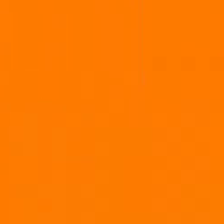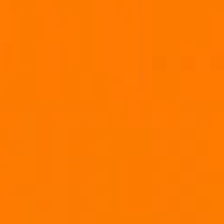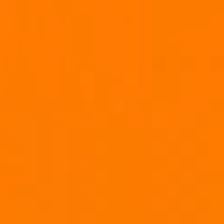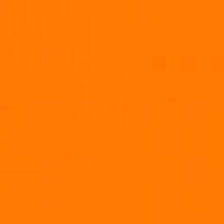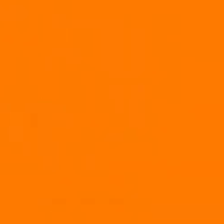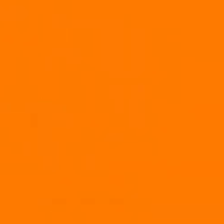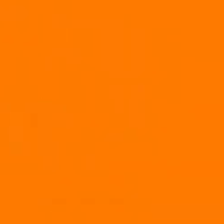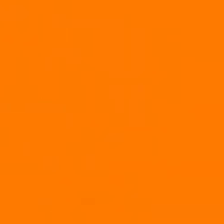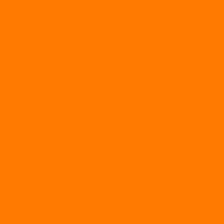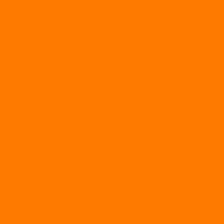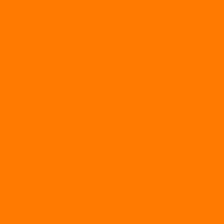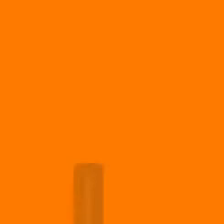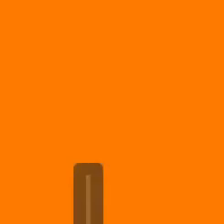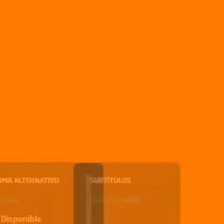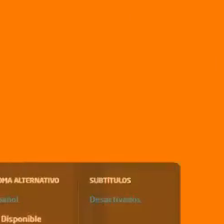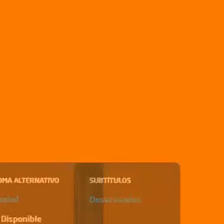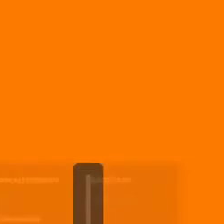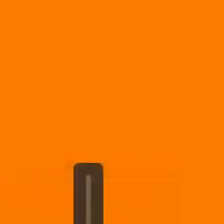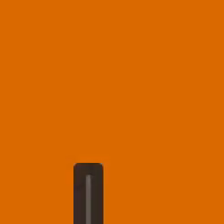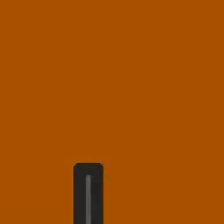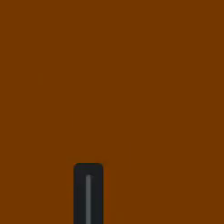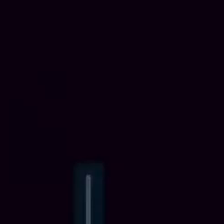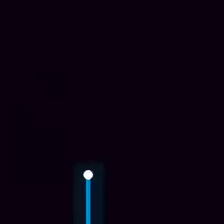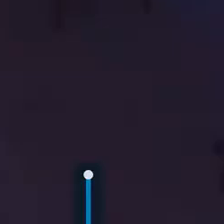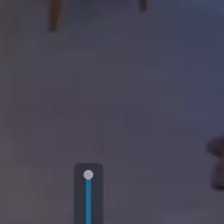A